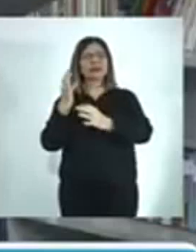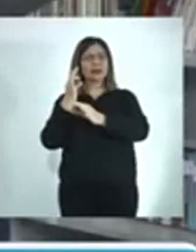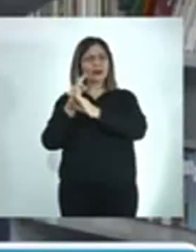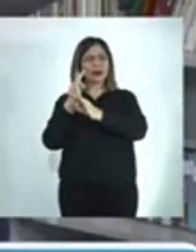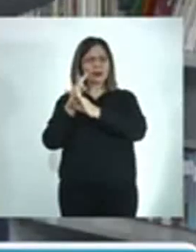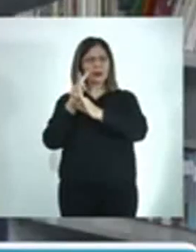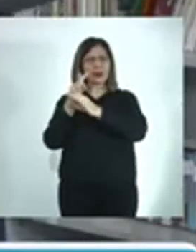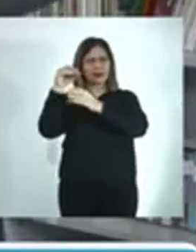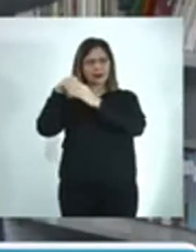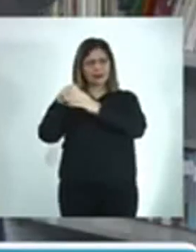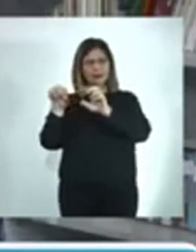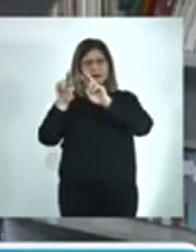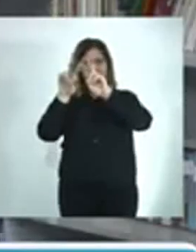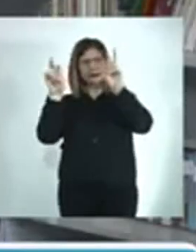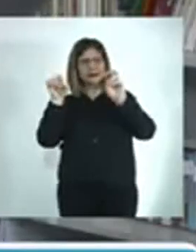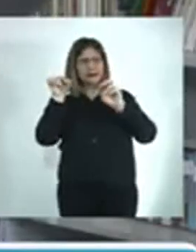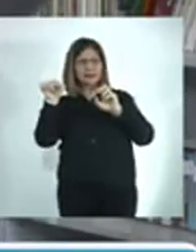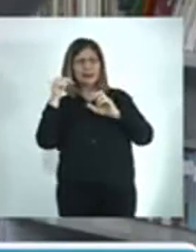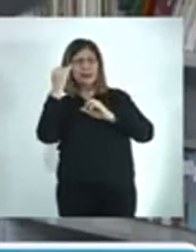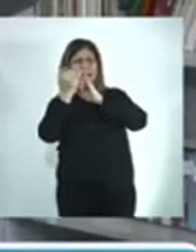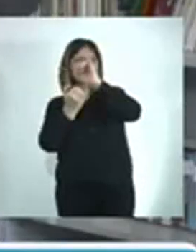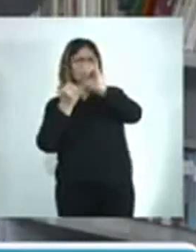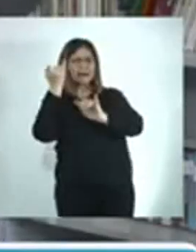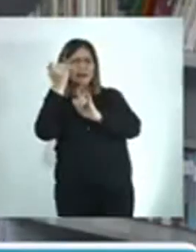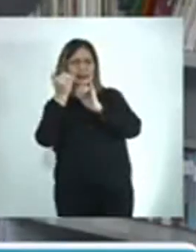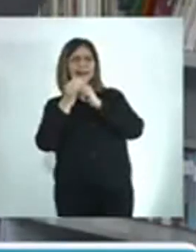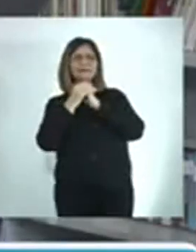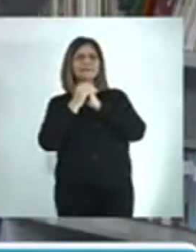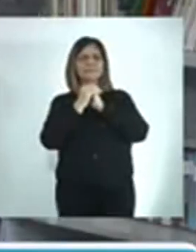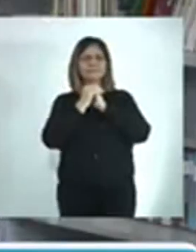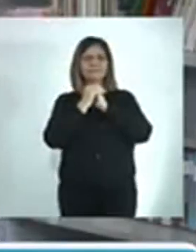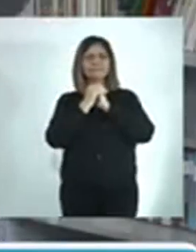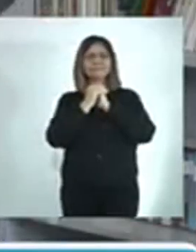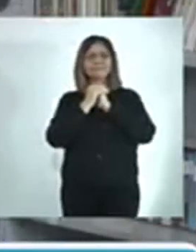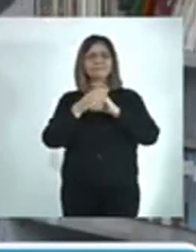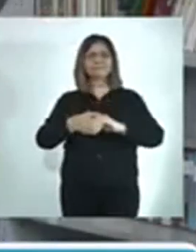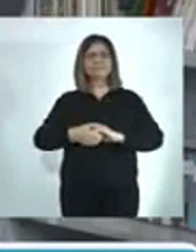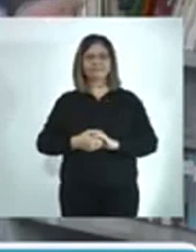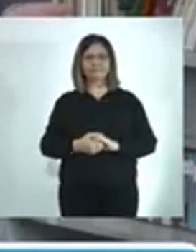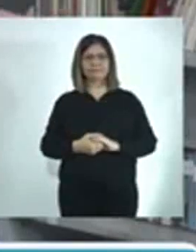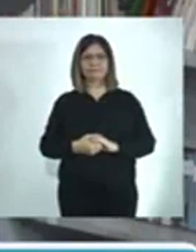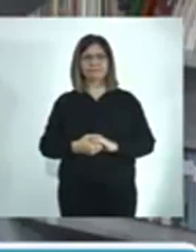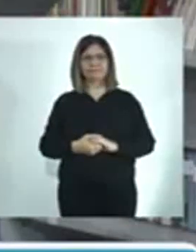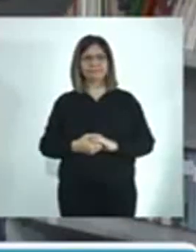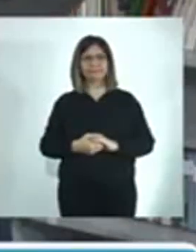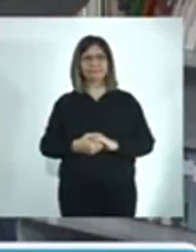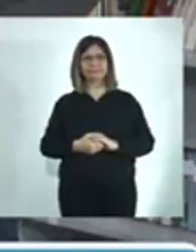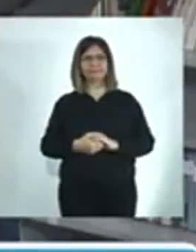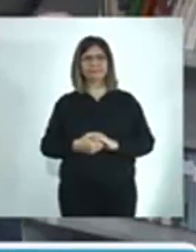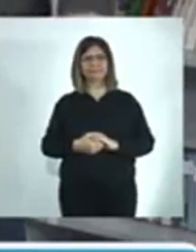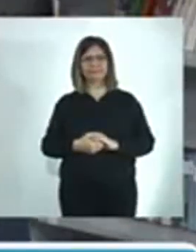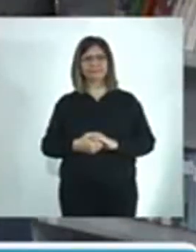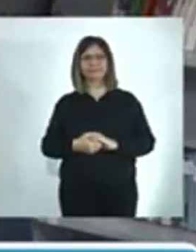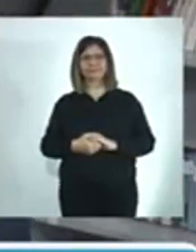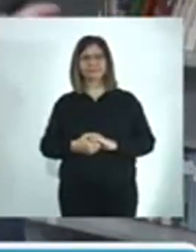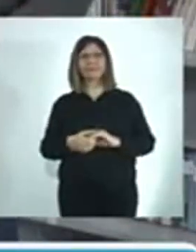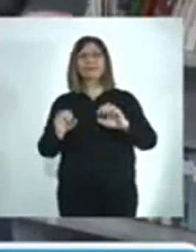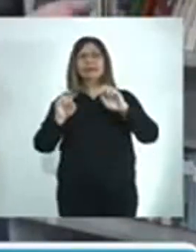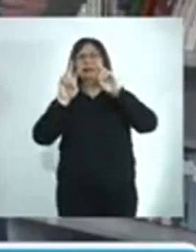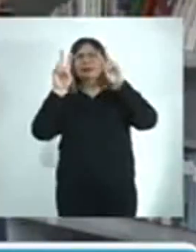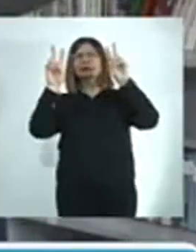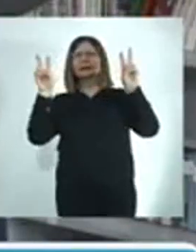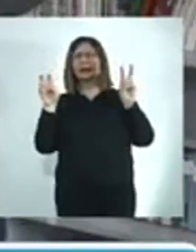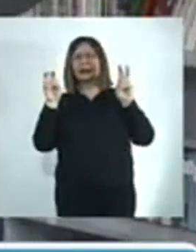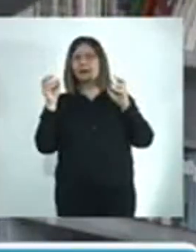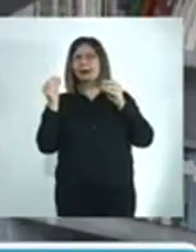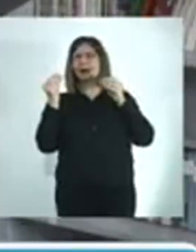área y hay un tema que nos refleja y mucho porque lo cantó en algún momento también la gran cantora del continente, que